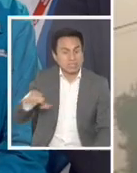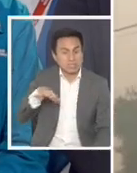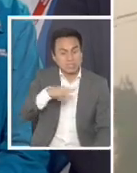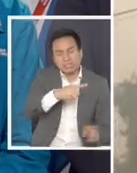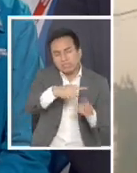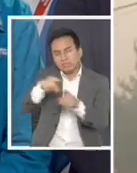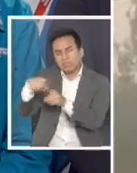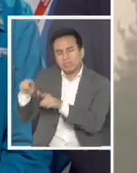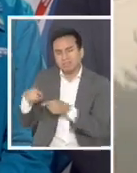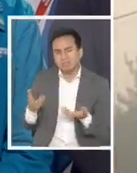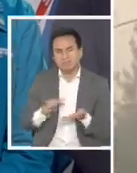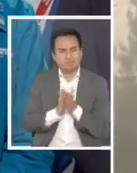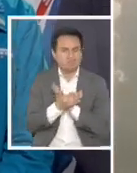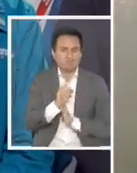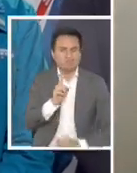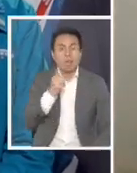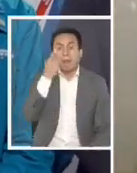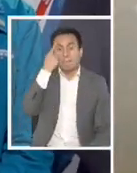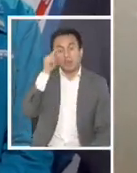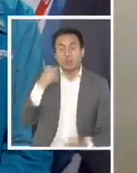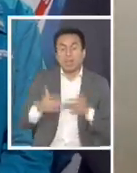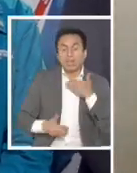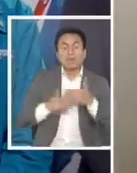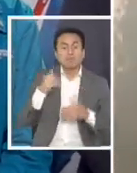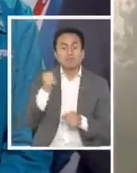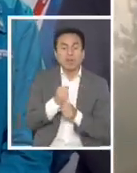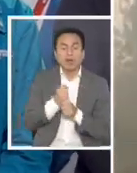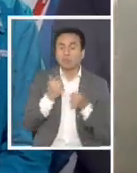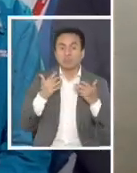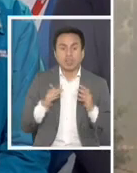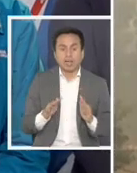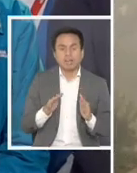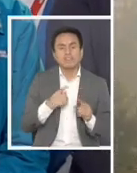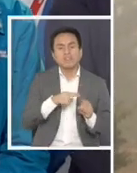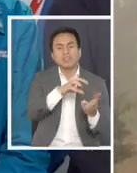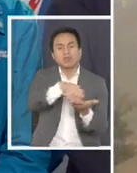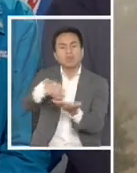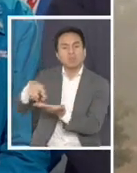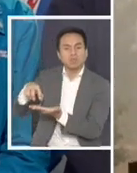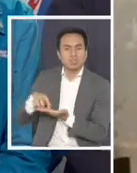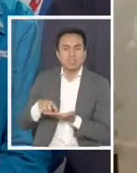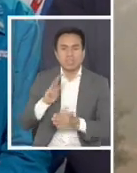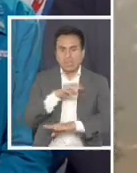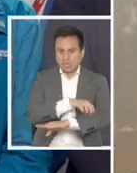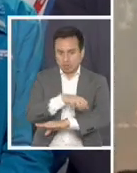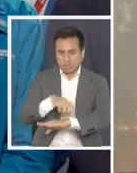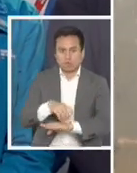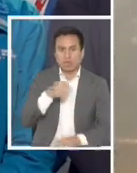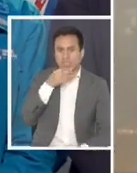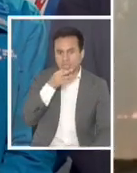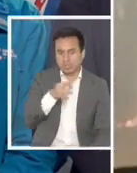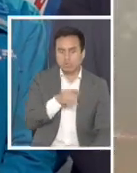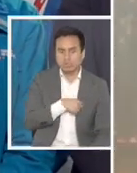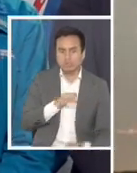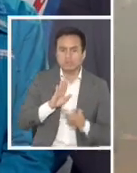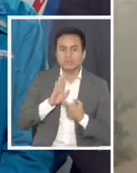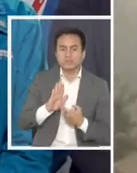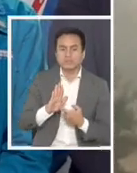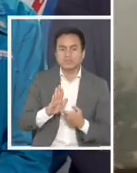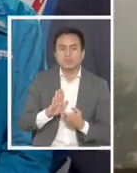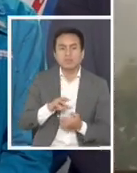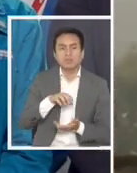al día de hoy pero ya hemos iniciado un trabajo en varias comunas de las tres regiones que voy a mencionar a continuación